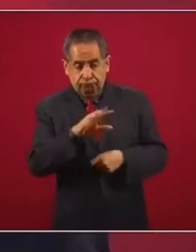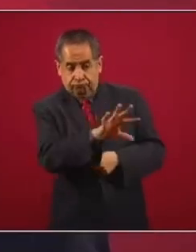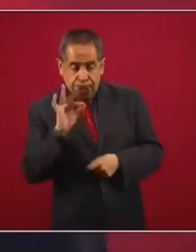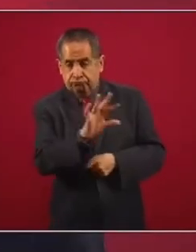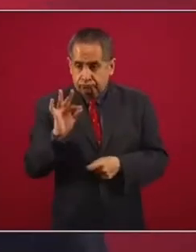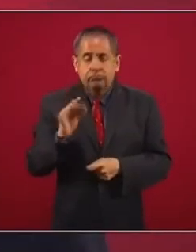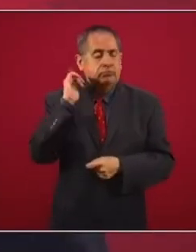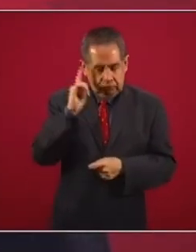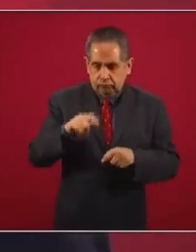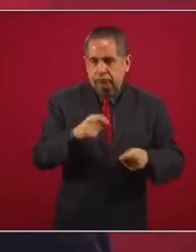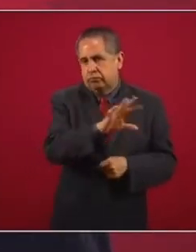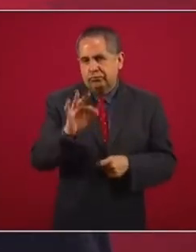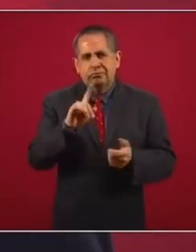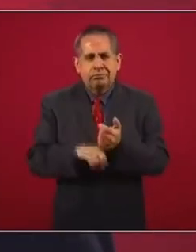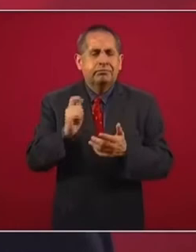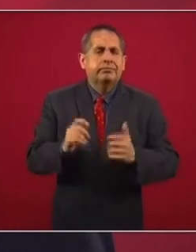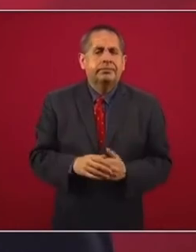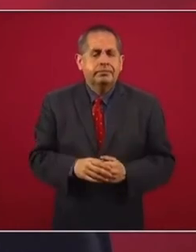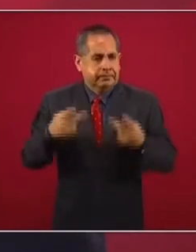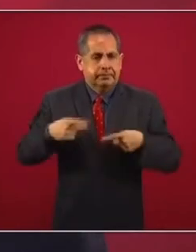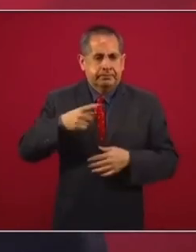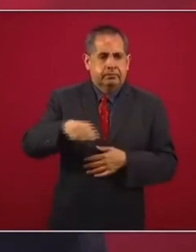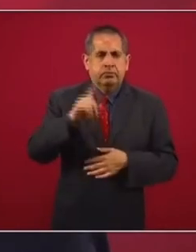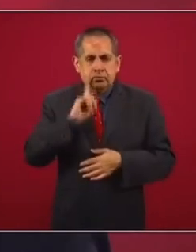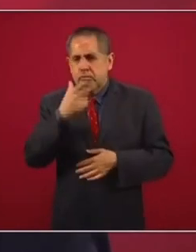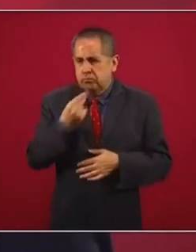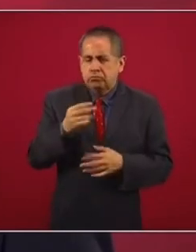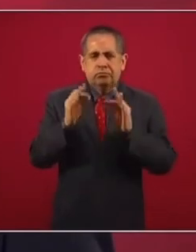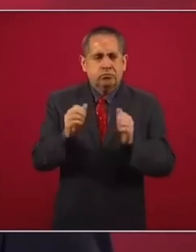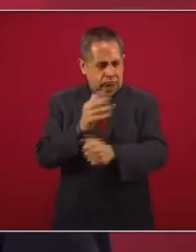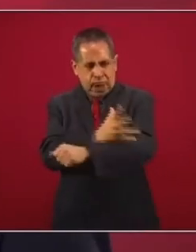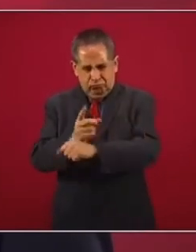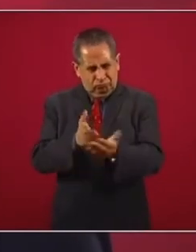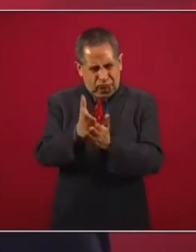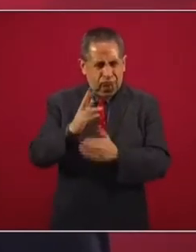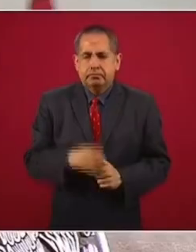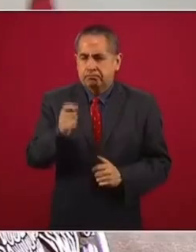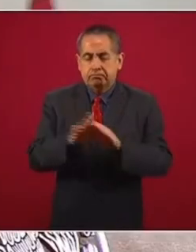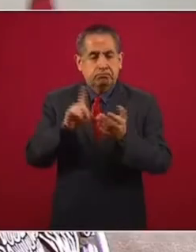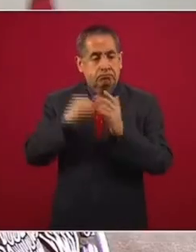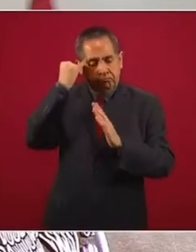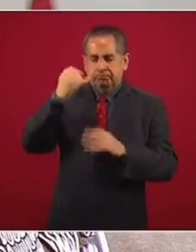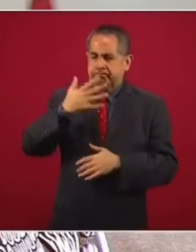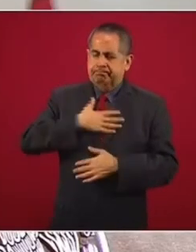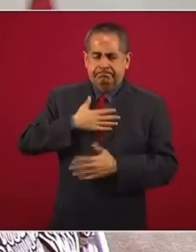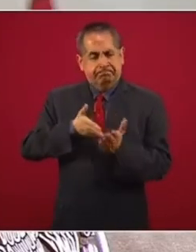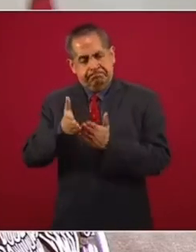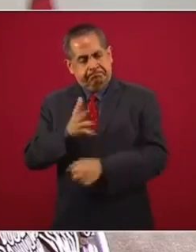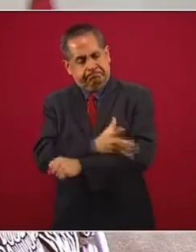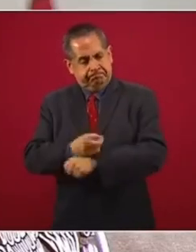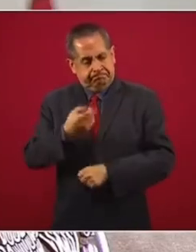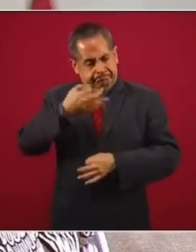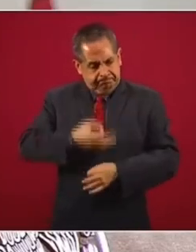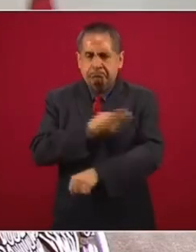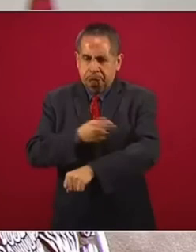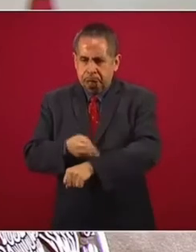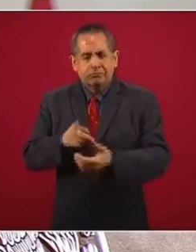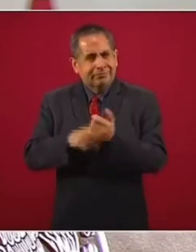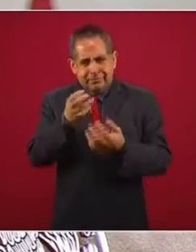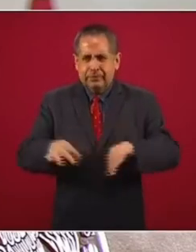que se elija a personas, mujeres, hombres, honestos, íntegros, que tengan principios, que tengan ideales, que sean